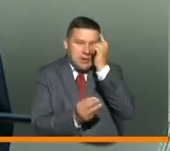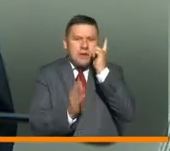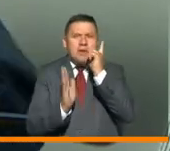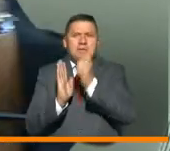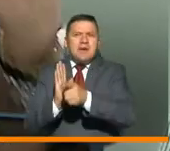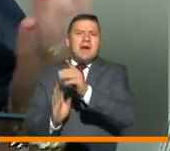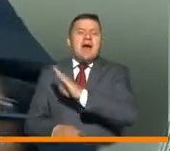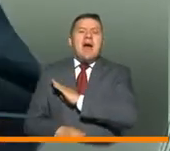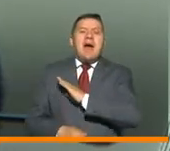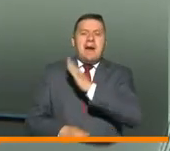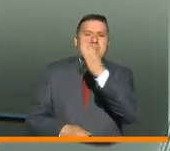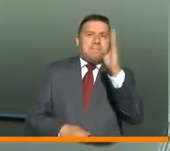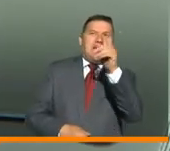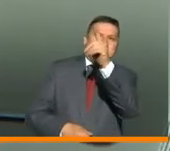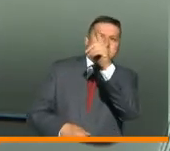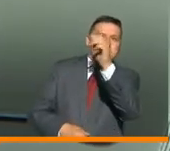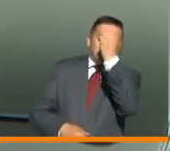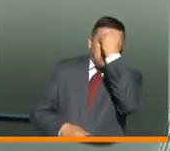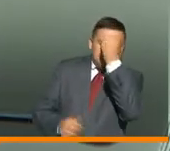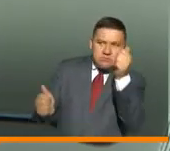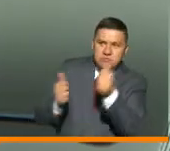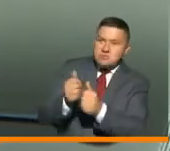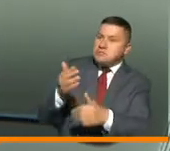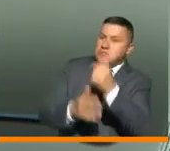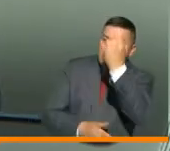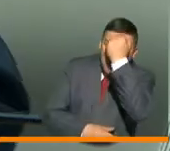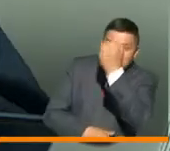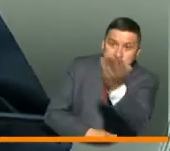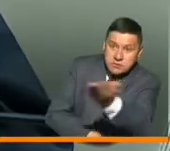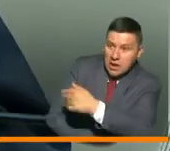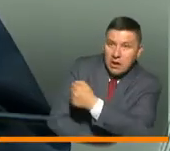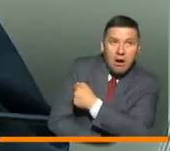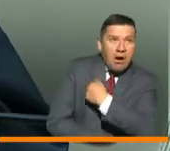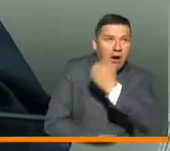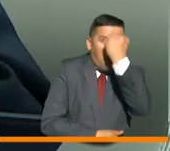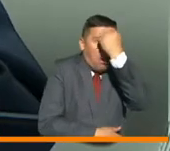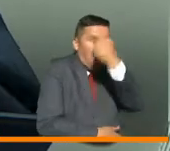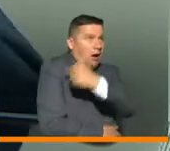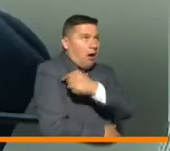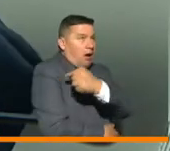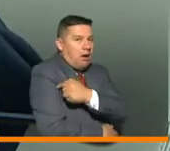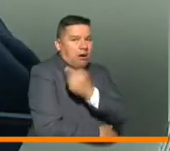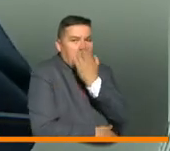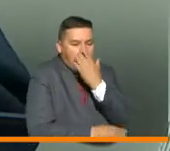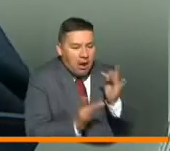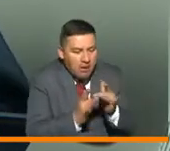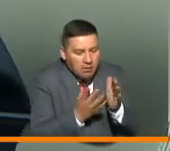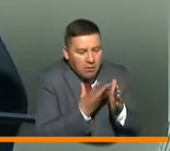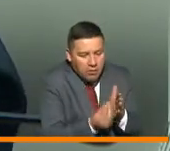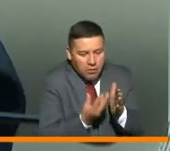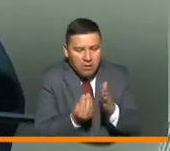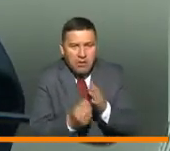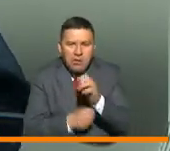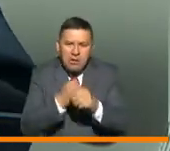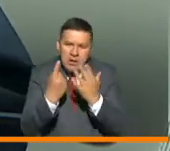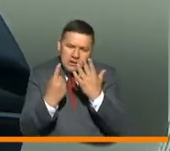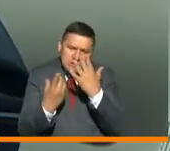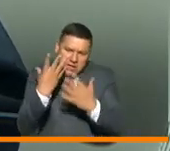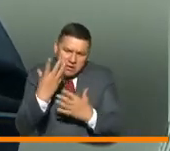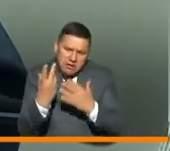de Barranquilla y acompañaba a varios maestros que iniciaban el proceso de vacunación a quienes están en la etapa de 65 a 70